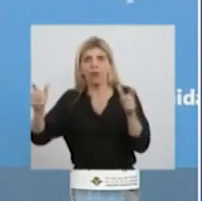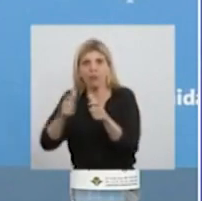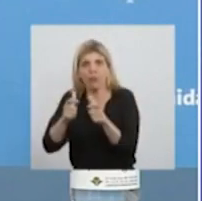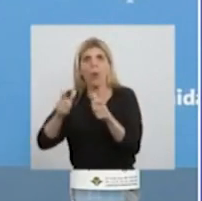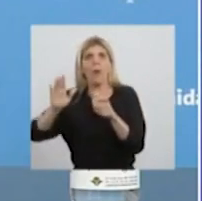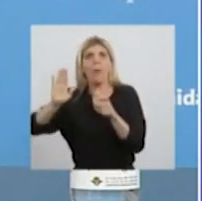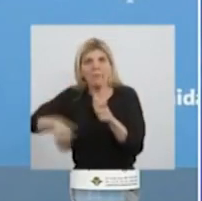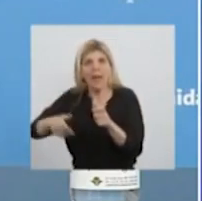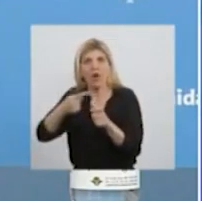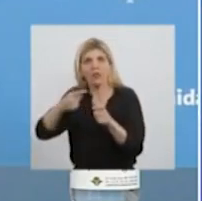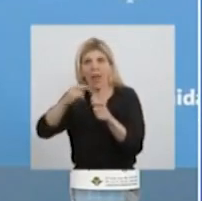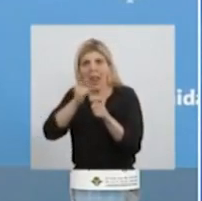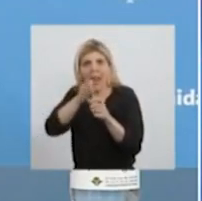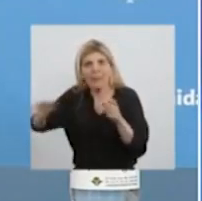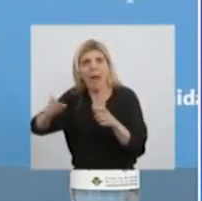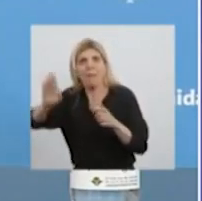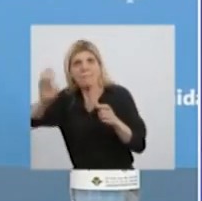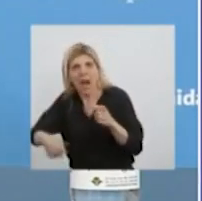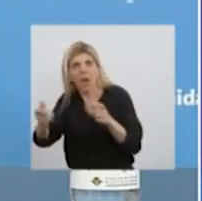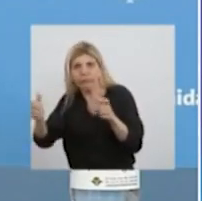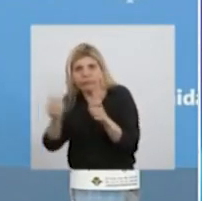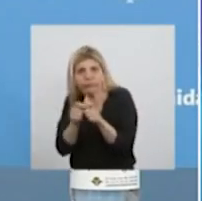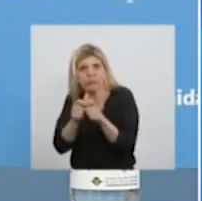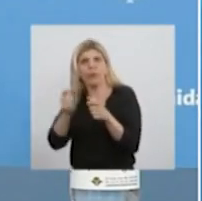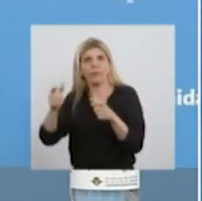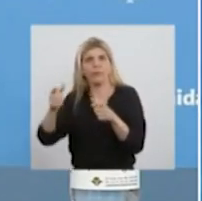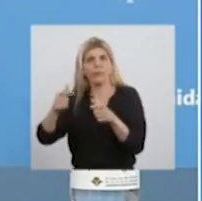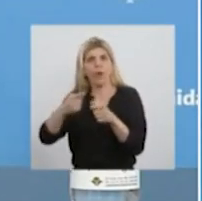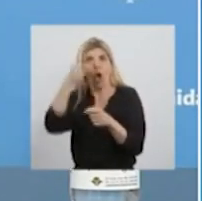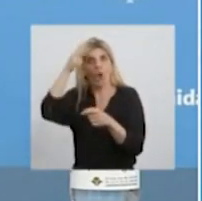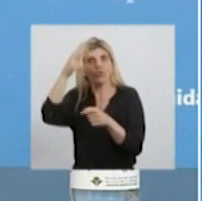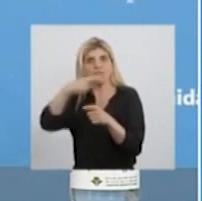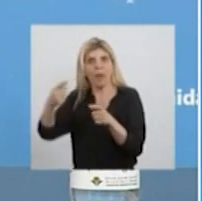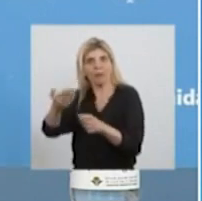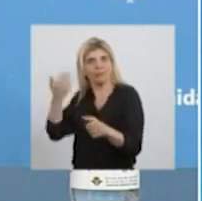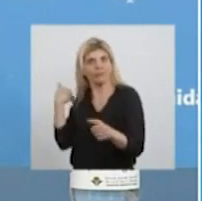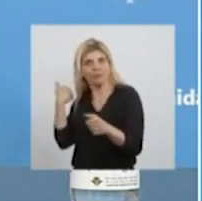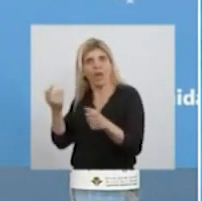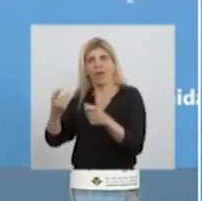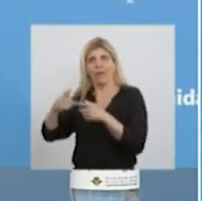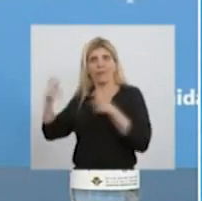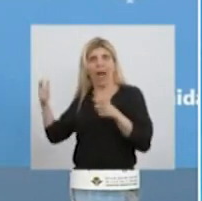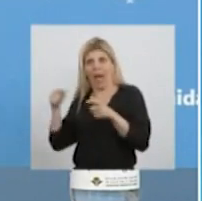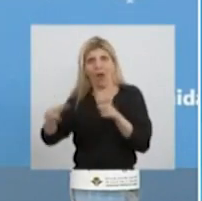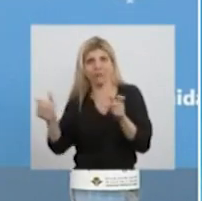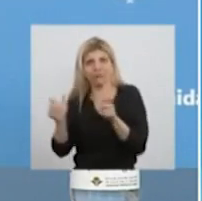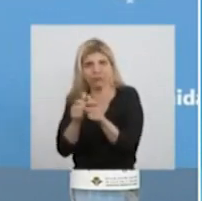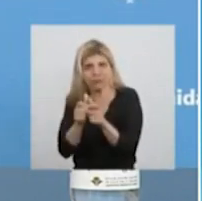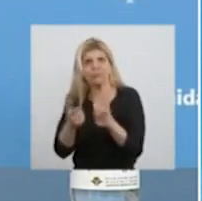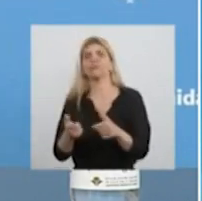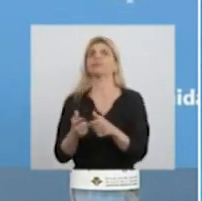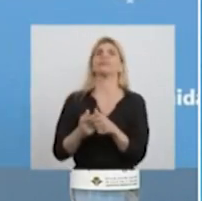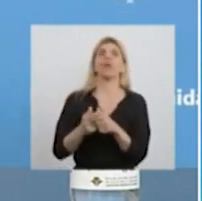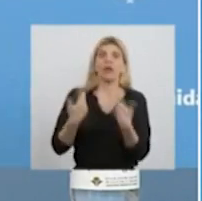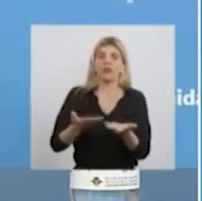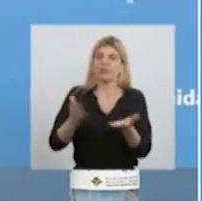la vicepresidenta Cristina Fernández de Kirchner. Luego, por presión del kirchnerismo y de la